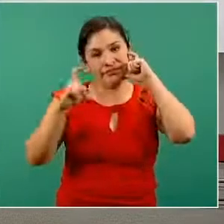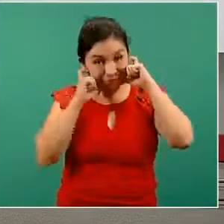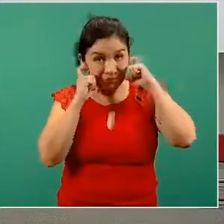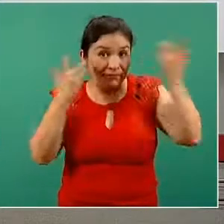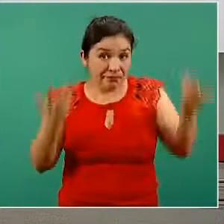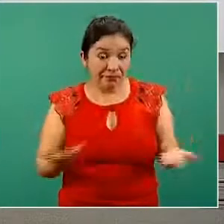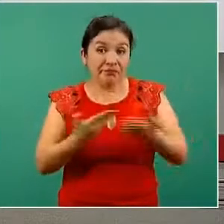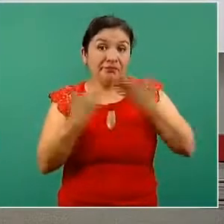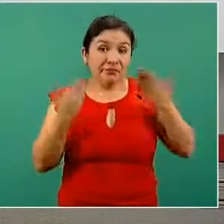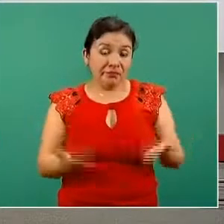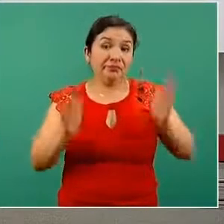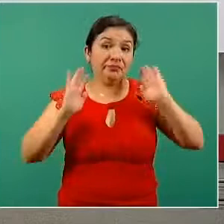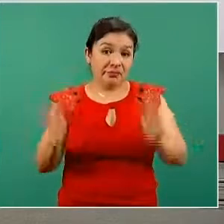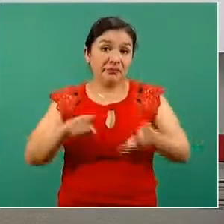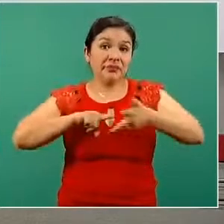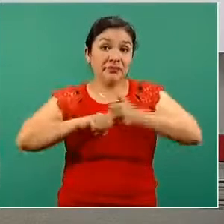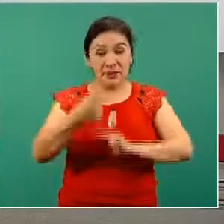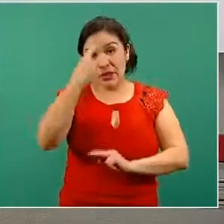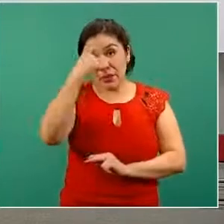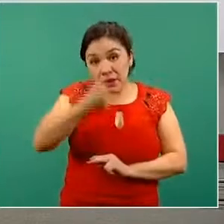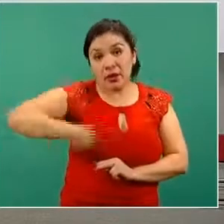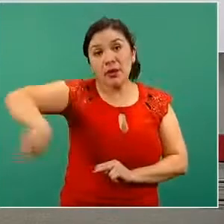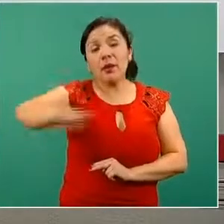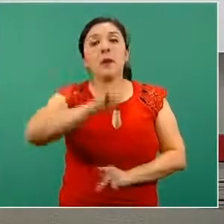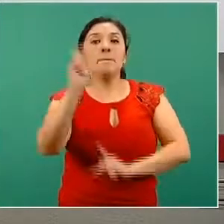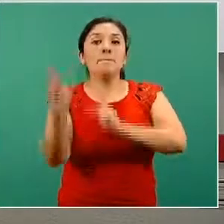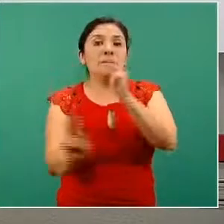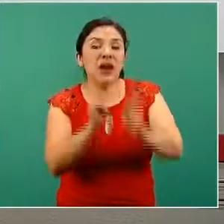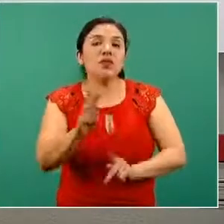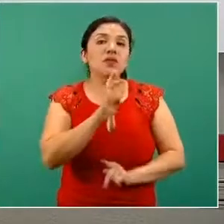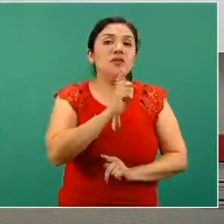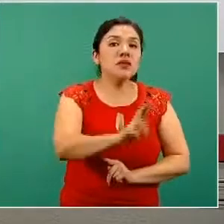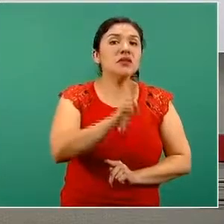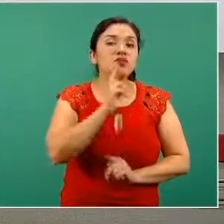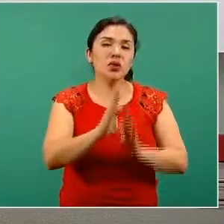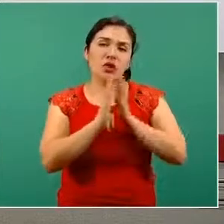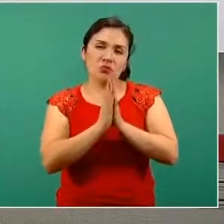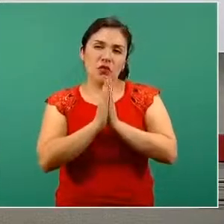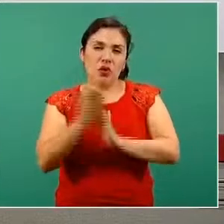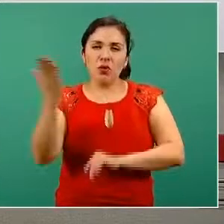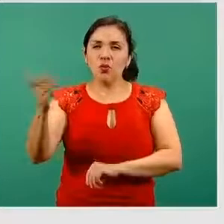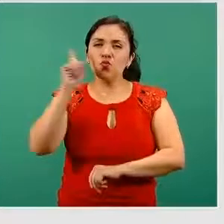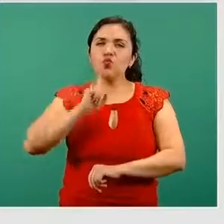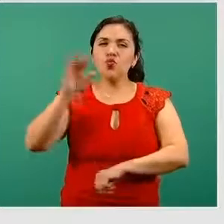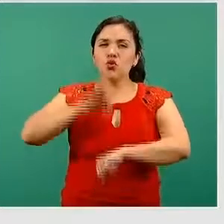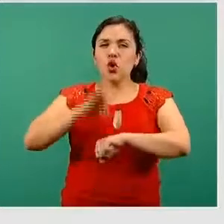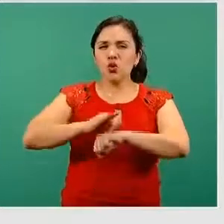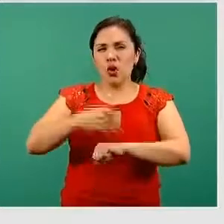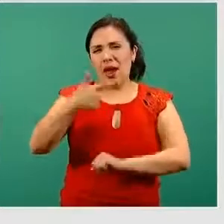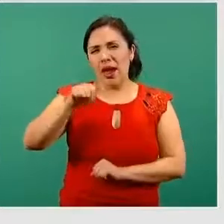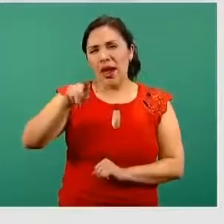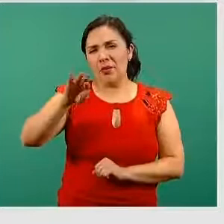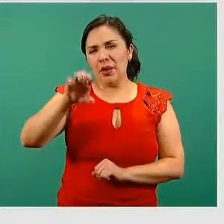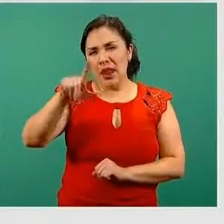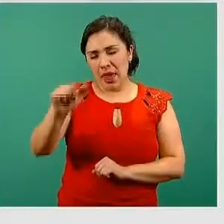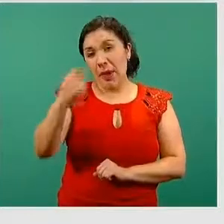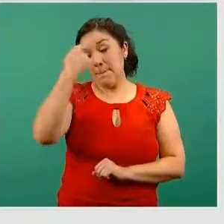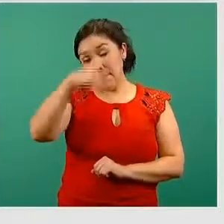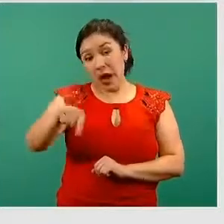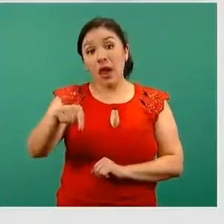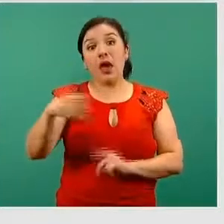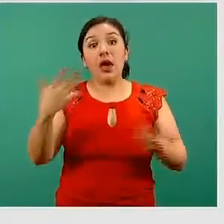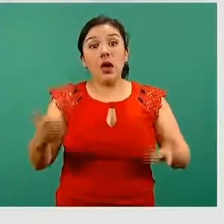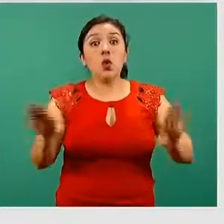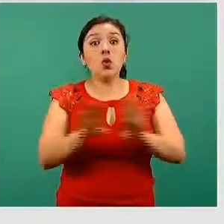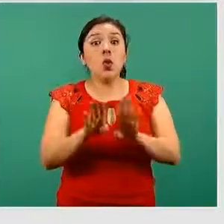bien, vamos a dar ahora el espacio para preguntas y respuestas. Le pediría a la doctora Gabriela Nucamendi que en la medida